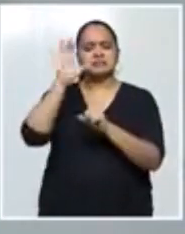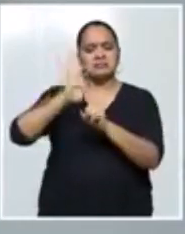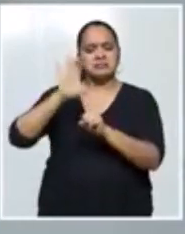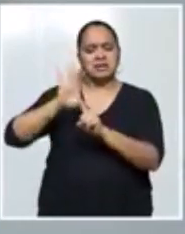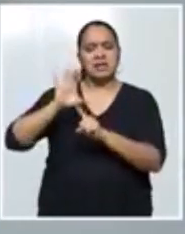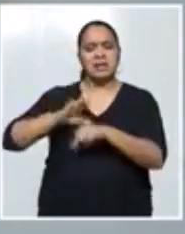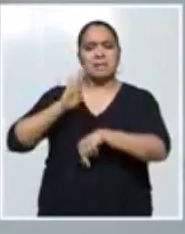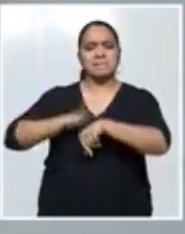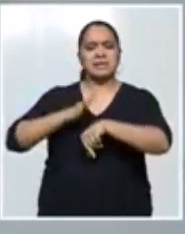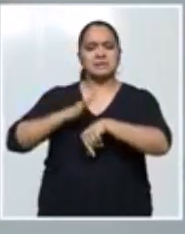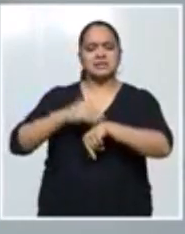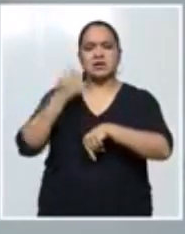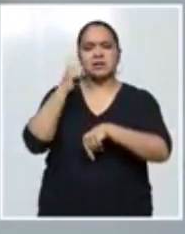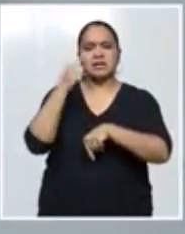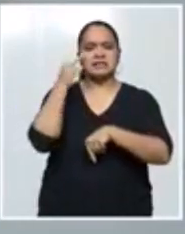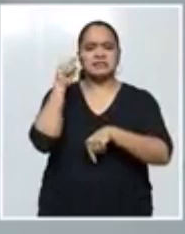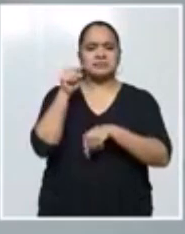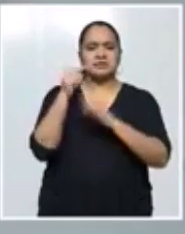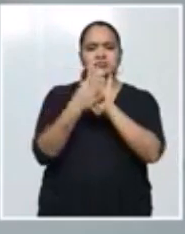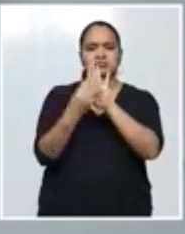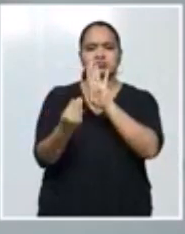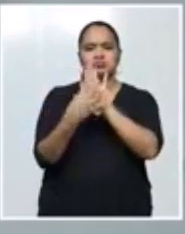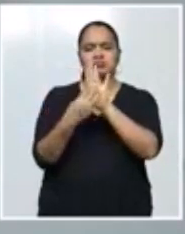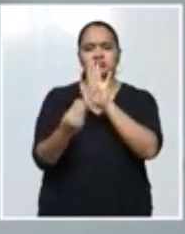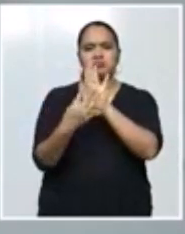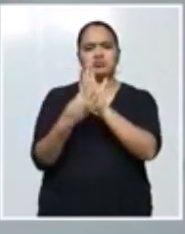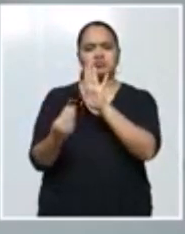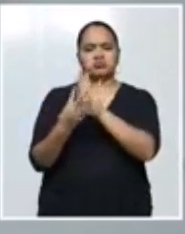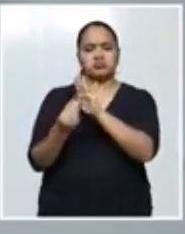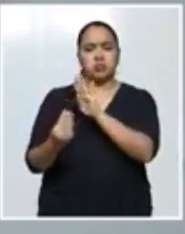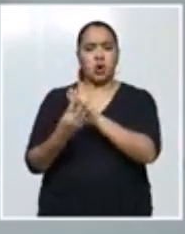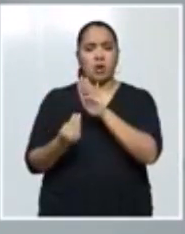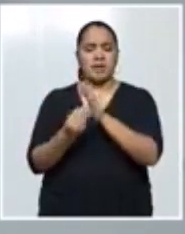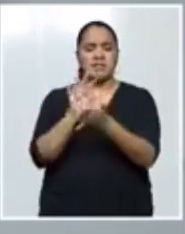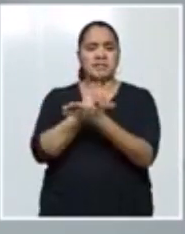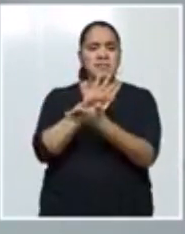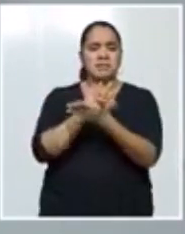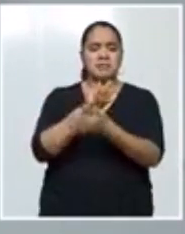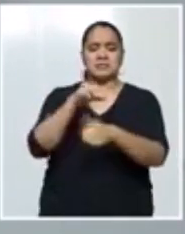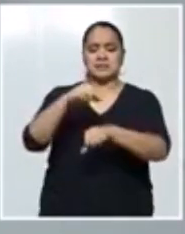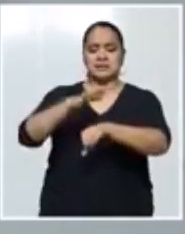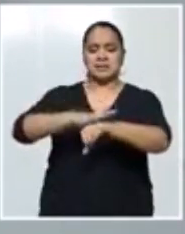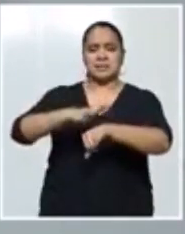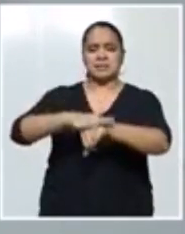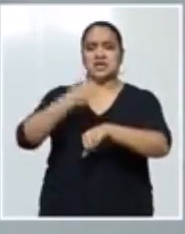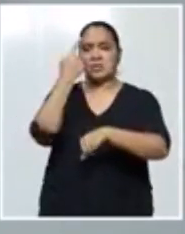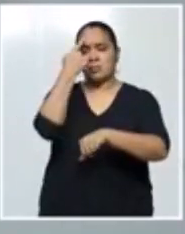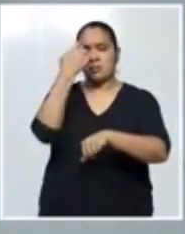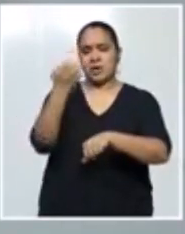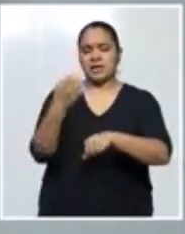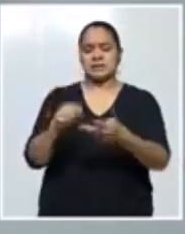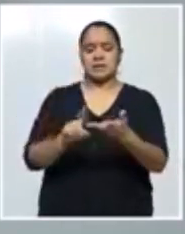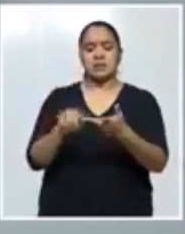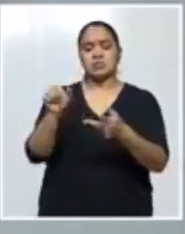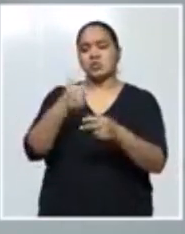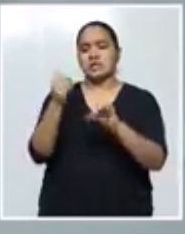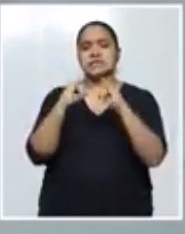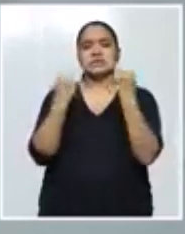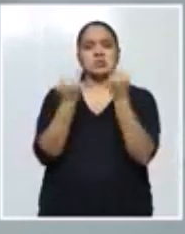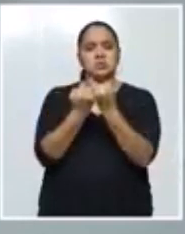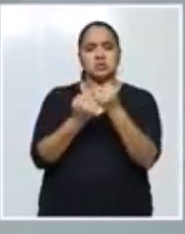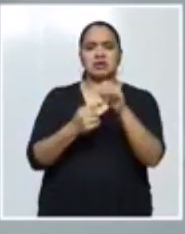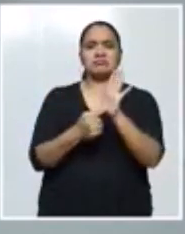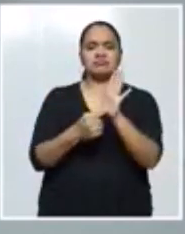para identificar algunos que han sido clonados a diferentes de los otorgados por otras instituciones las cuales